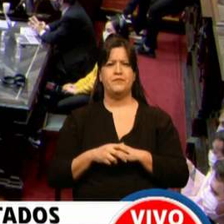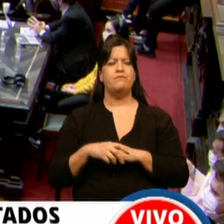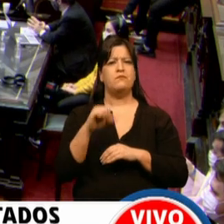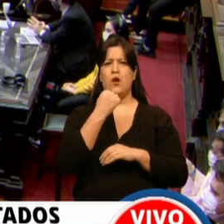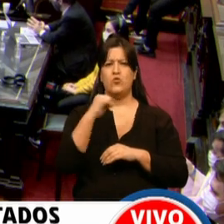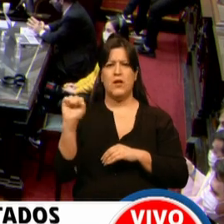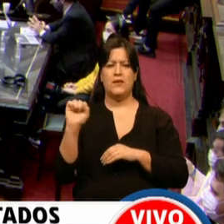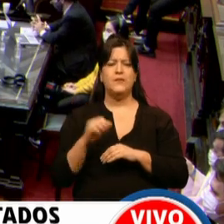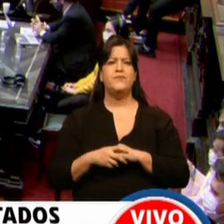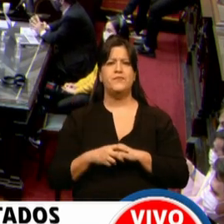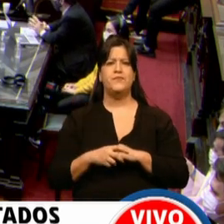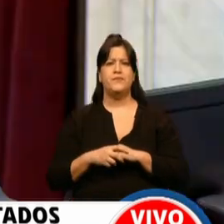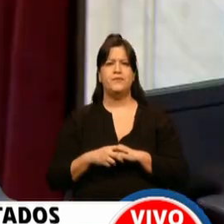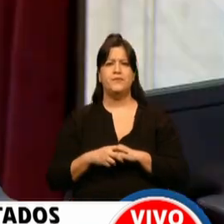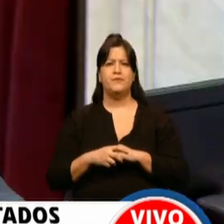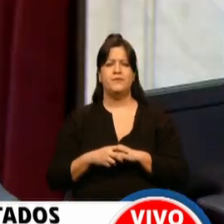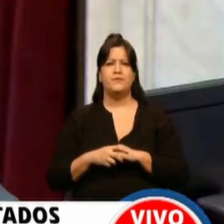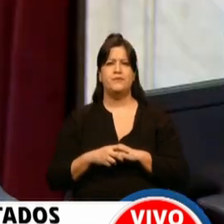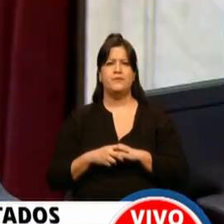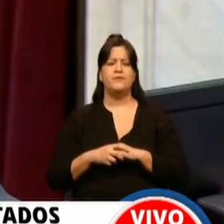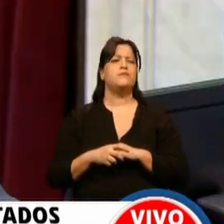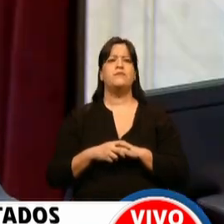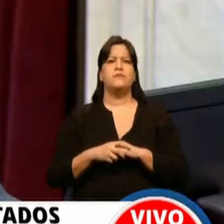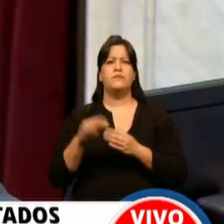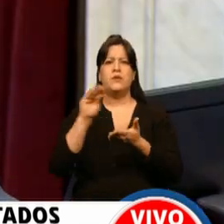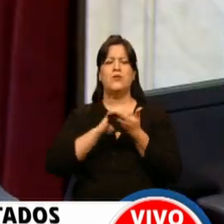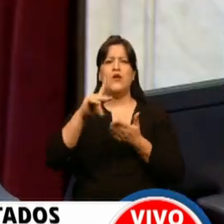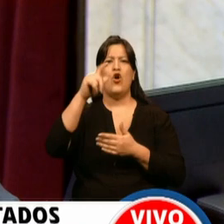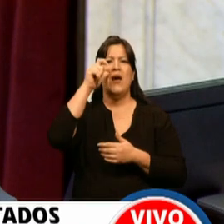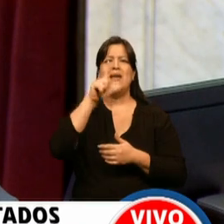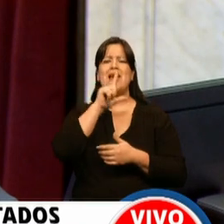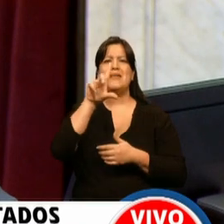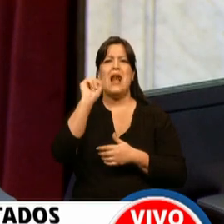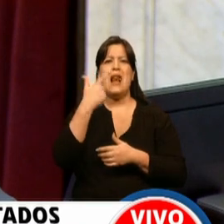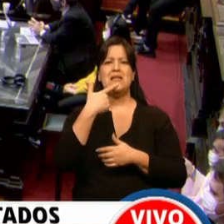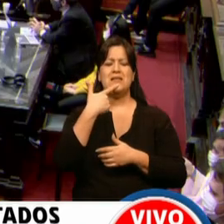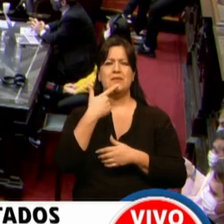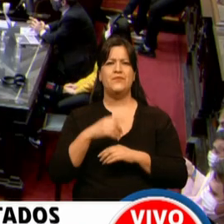ausente a la hora de votar diputado que tras fabio